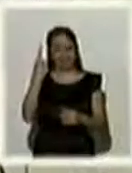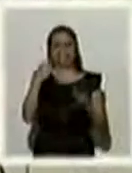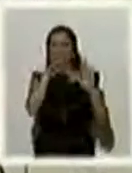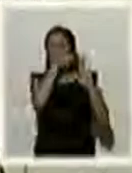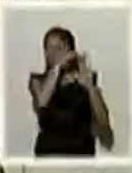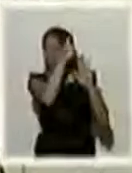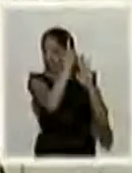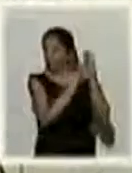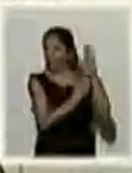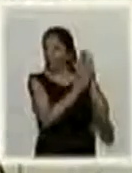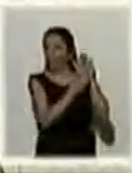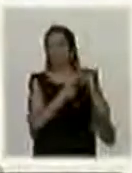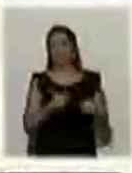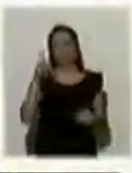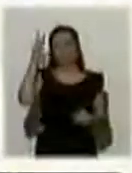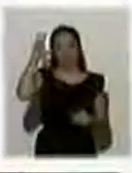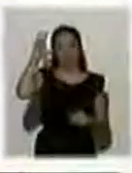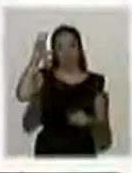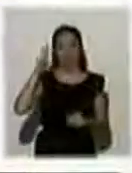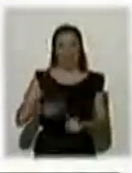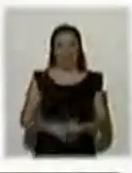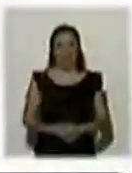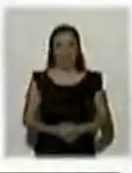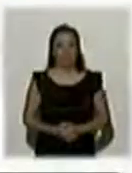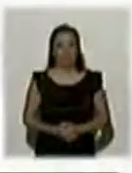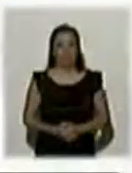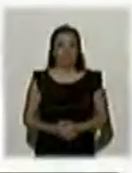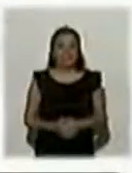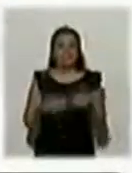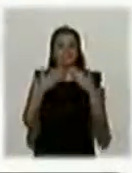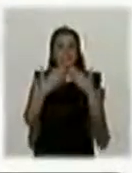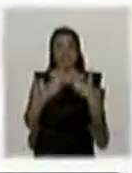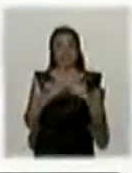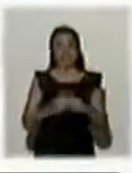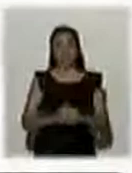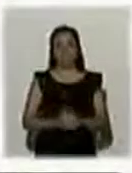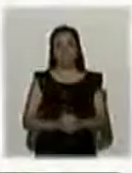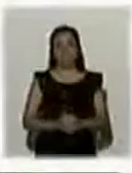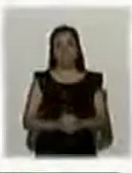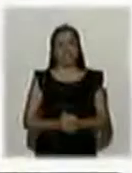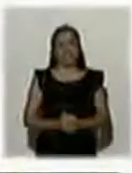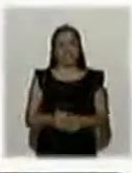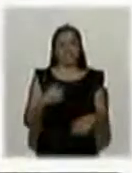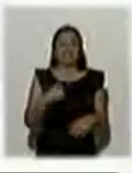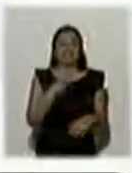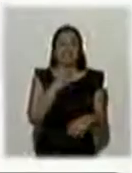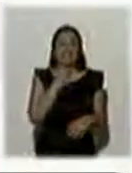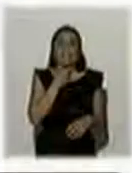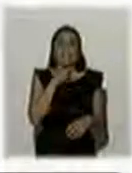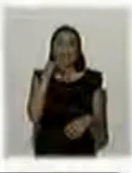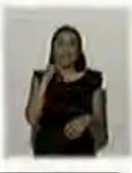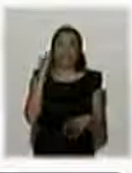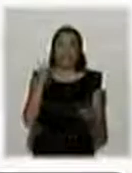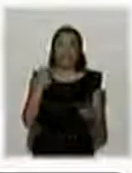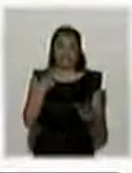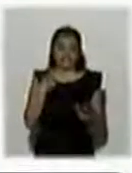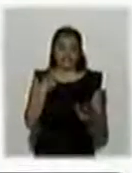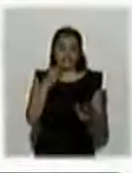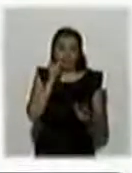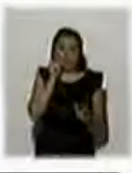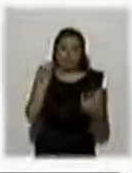Héctor Baldassi. Bueno, muchas gracias. Yo quiero contarle que como padre